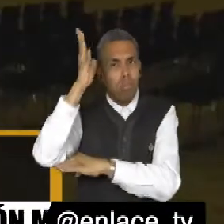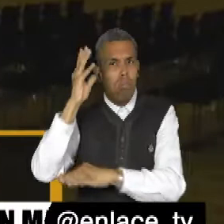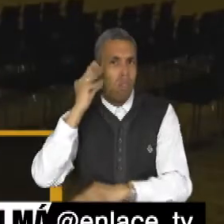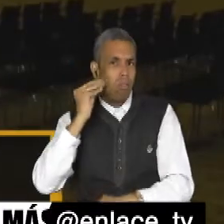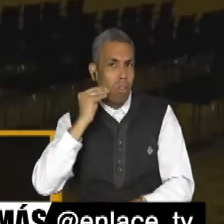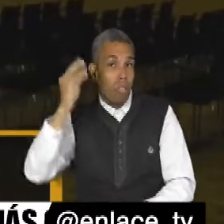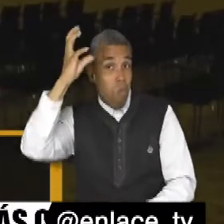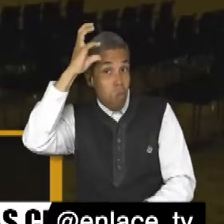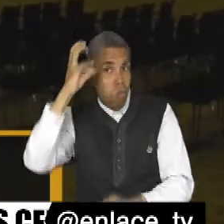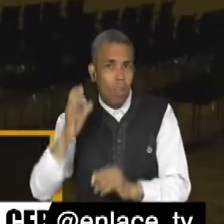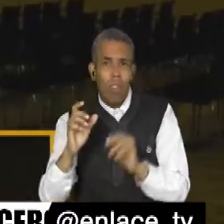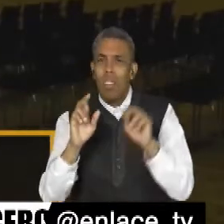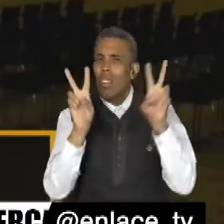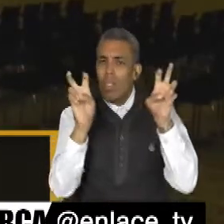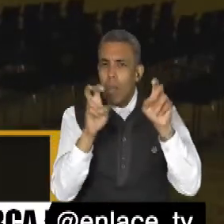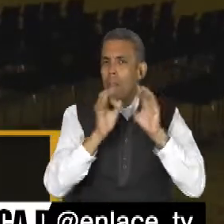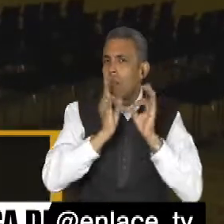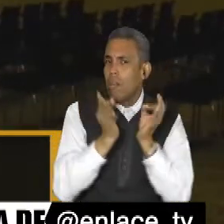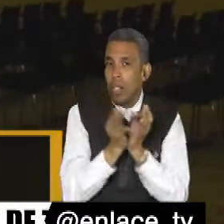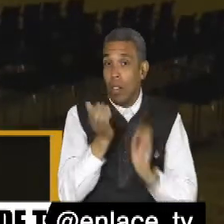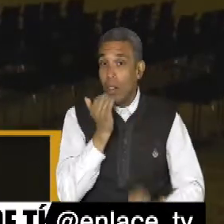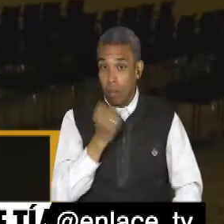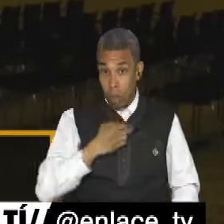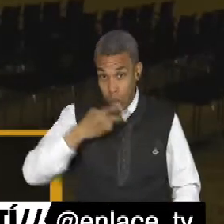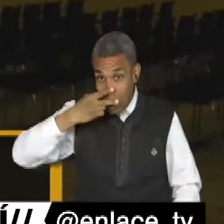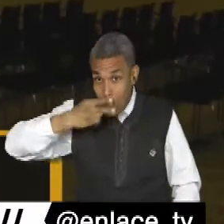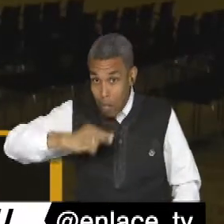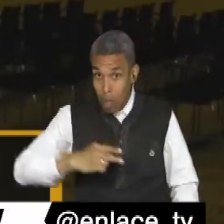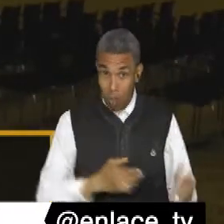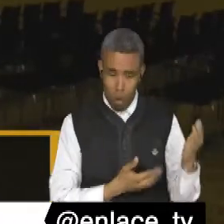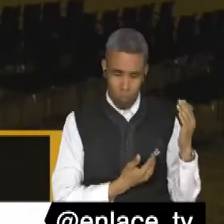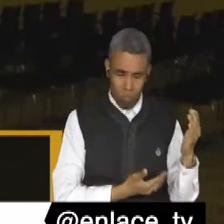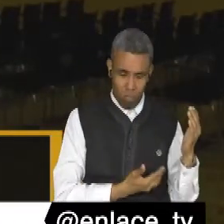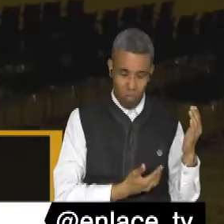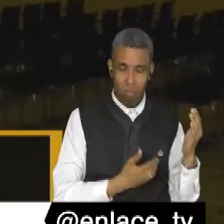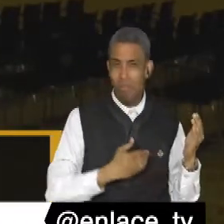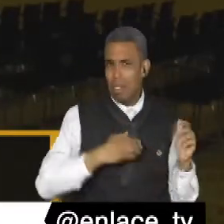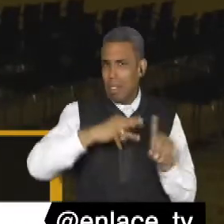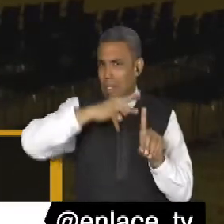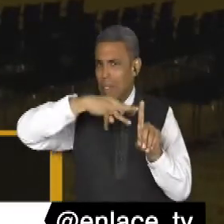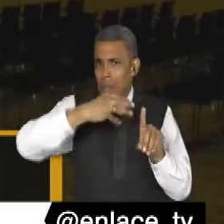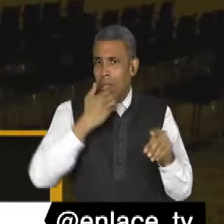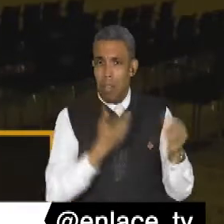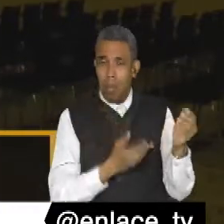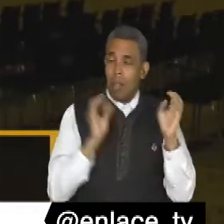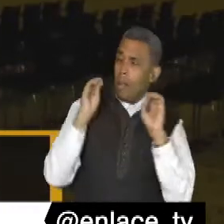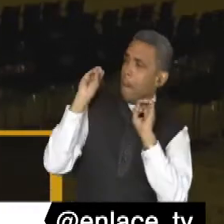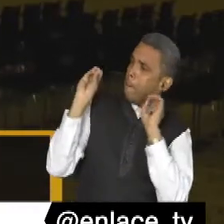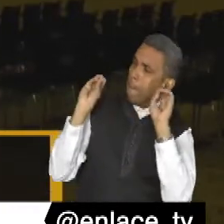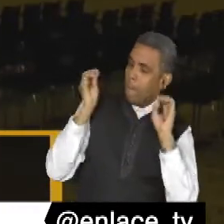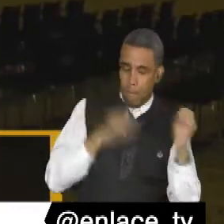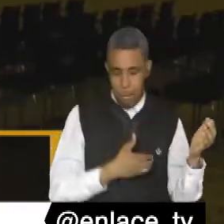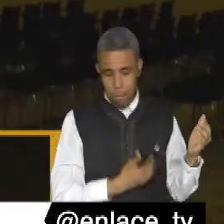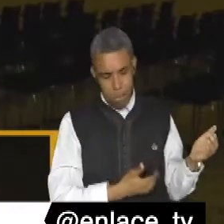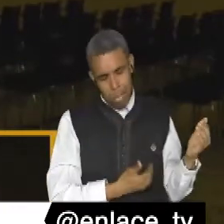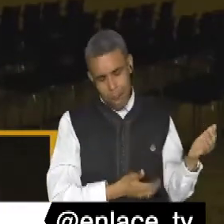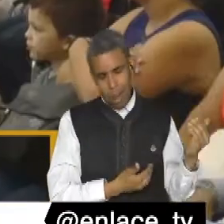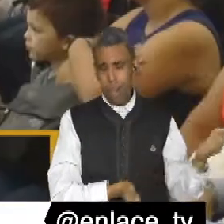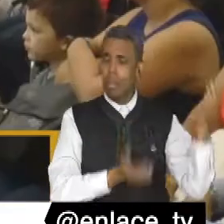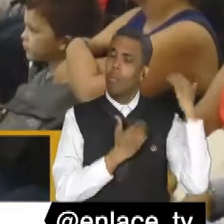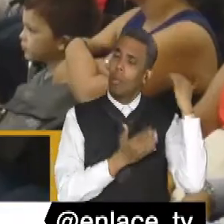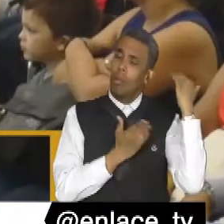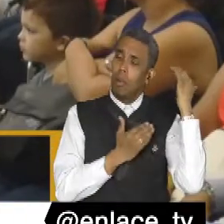siempre. Uno puede malcriar a un niño a los 3 meses. Si usted acostumbra a su hijo a mecerlo, a caminarlo,